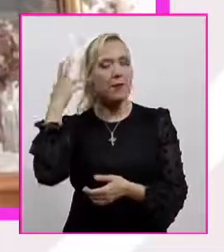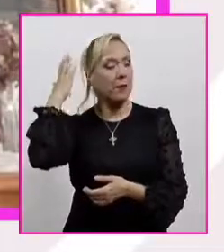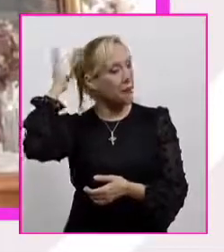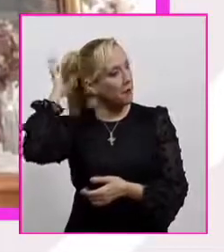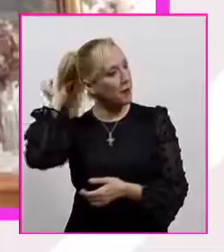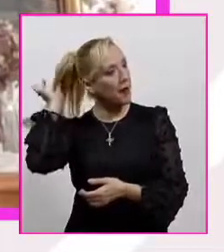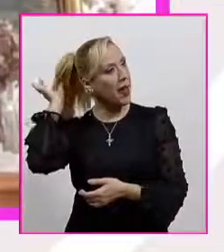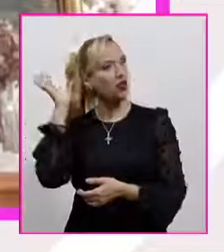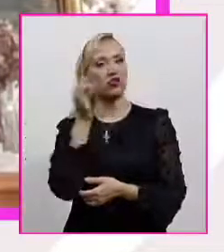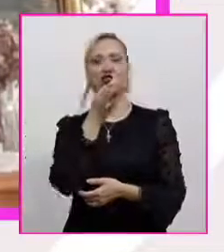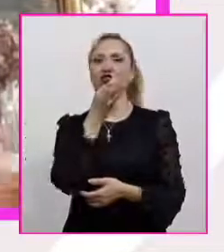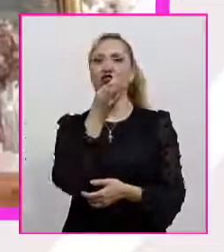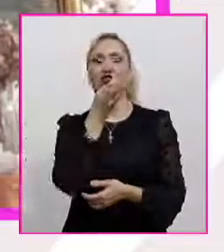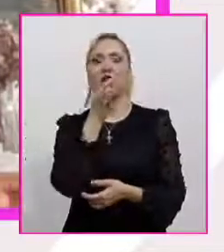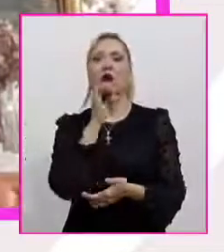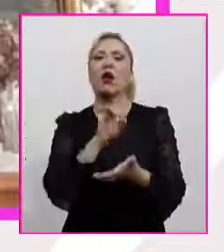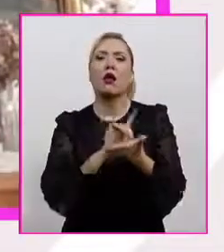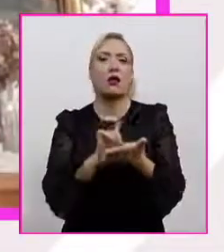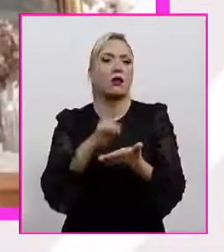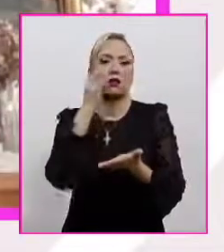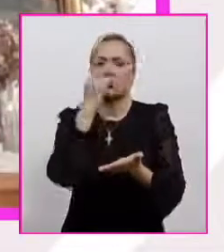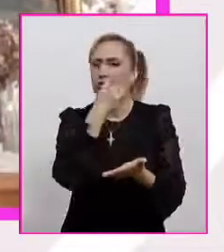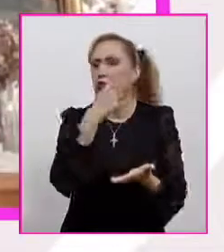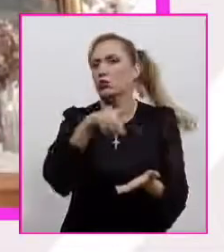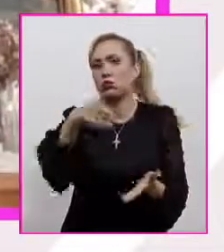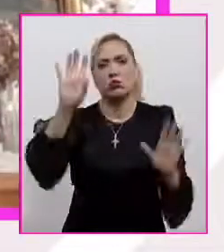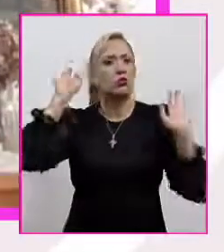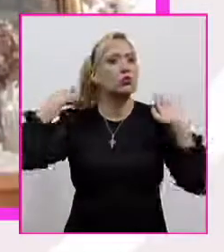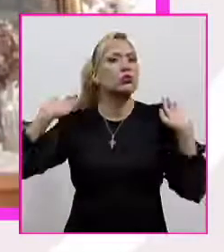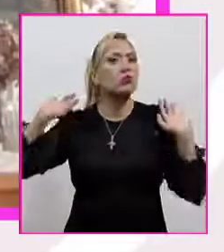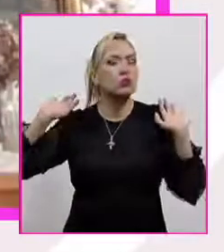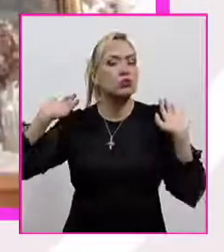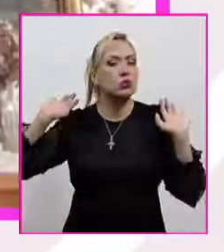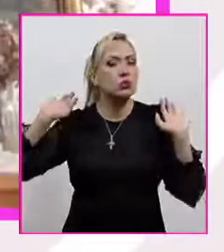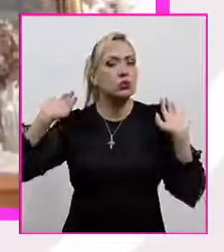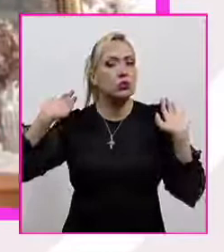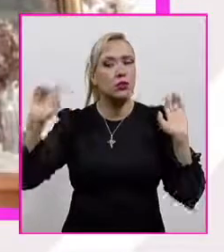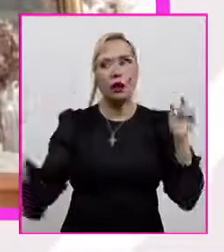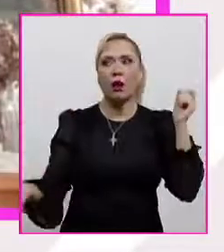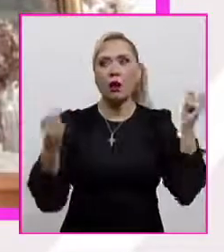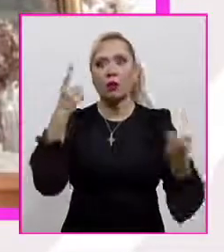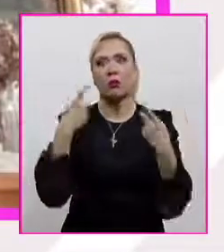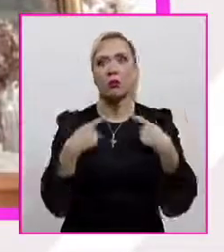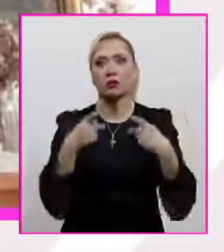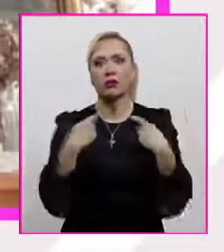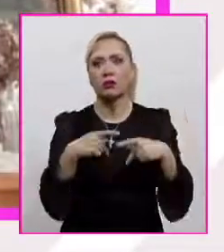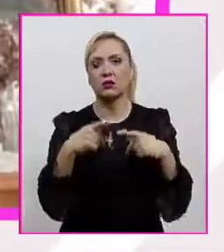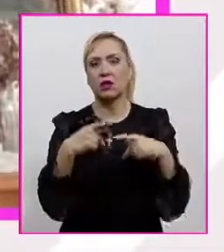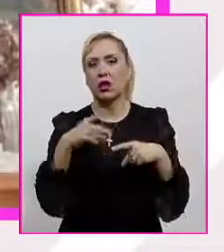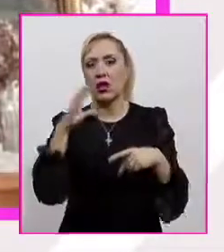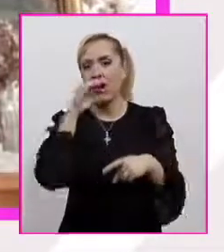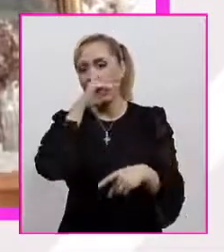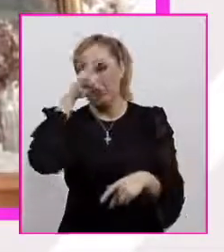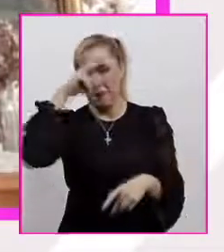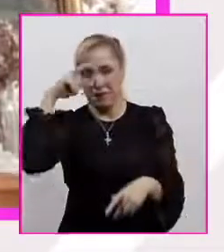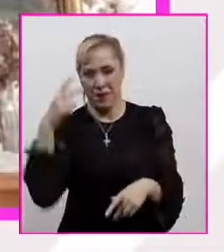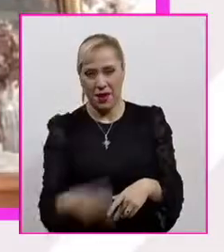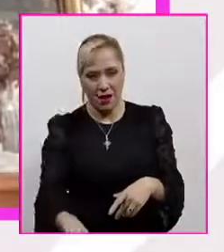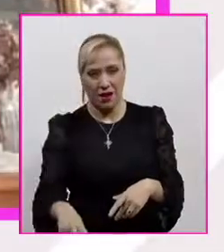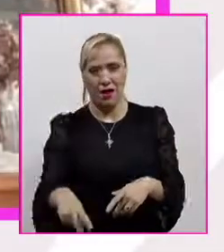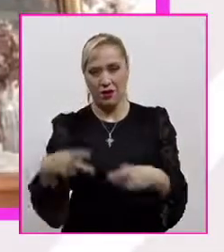escuelas, diciendo que tenían derecho a usarlo como les diera la gana y hubo manifestaciones de personas afromexicanas y